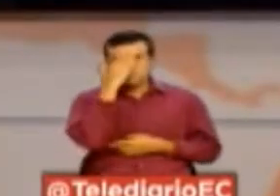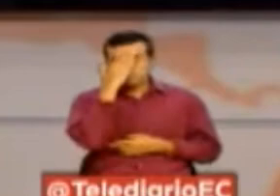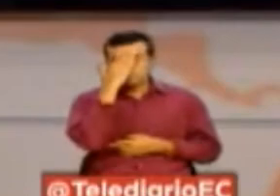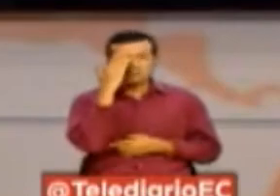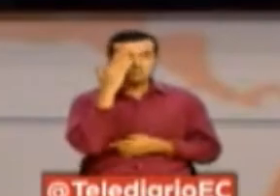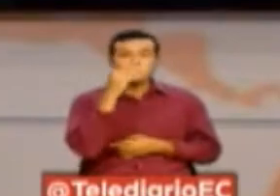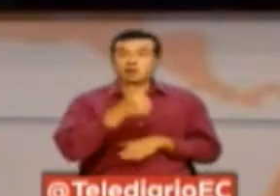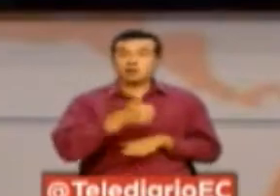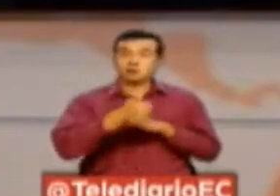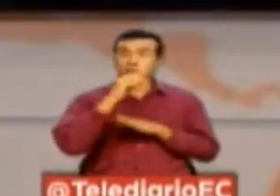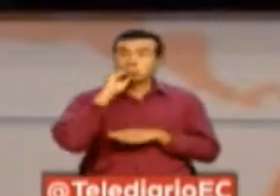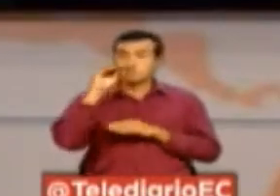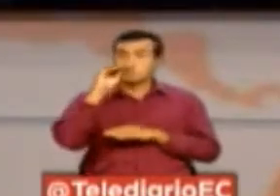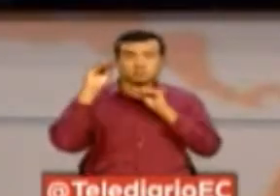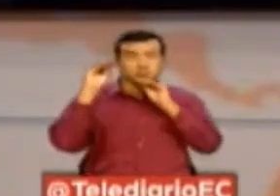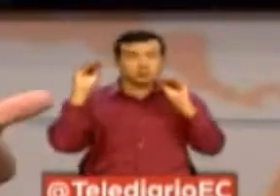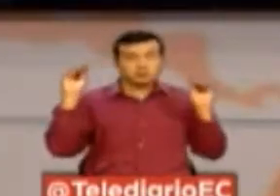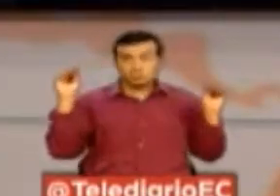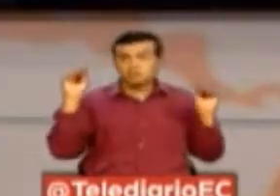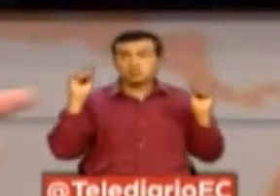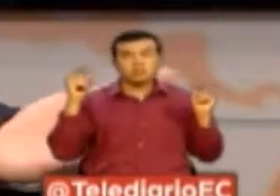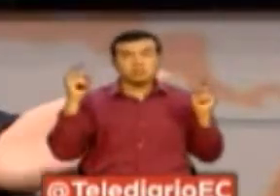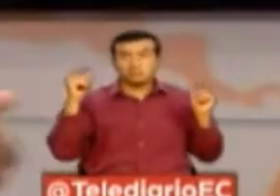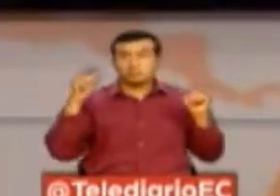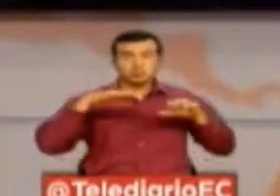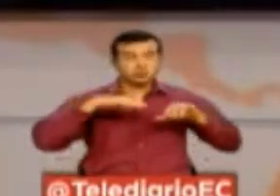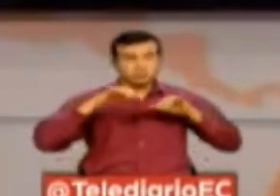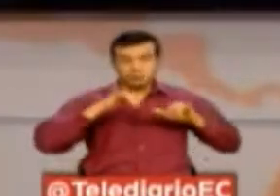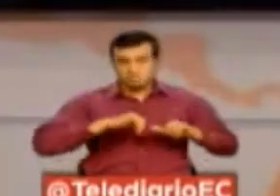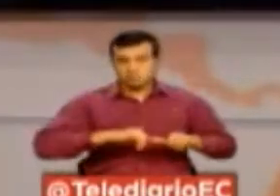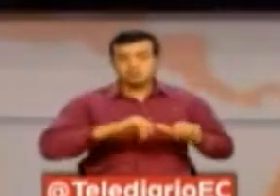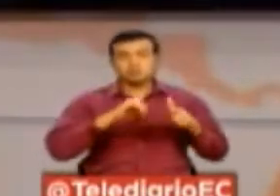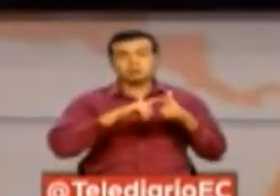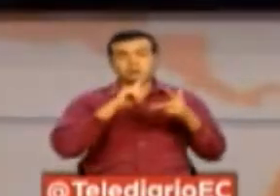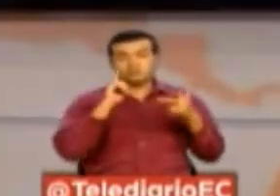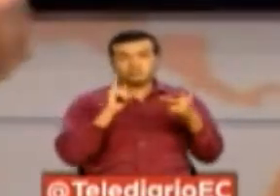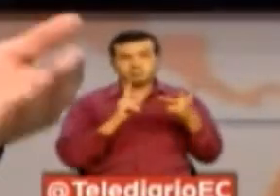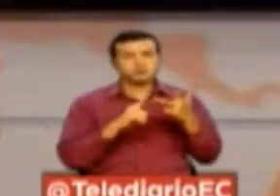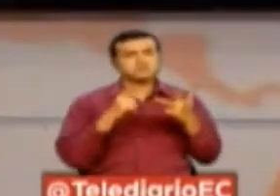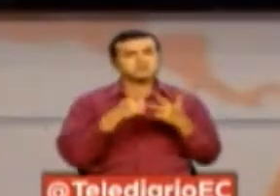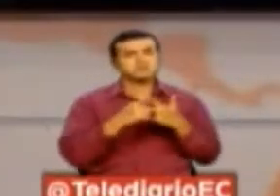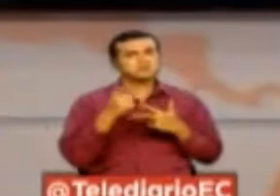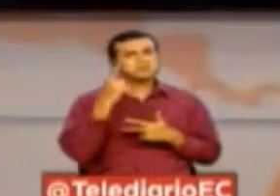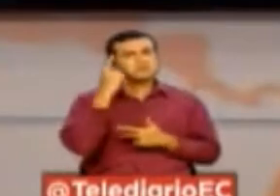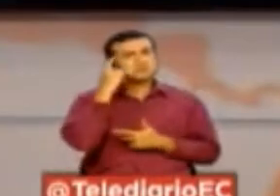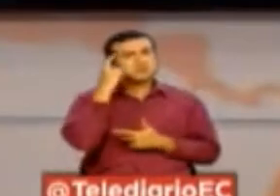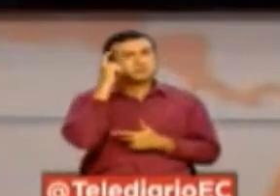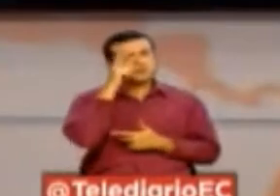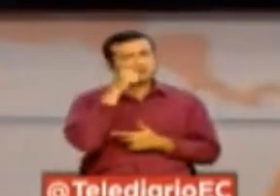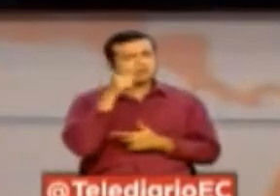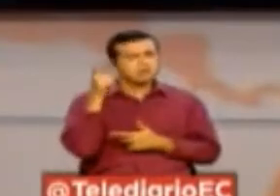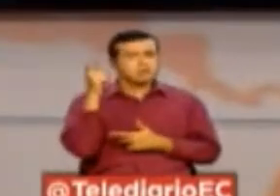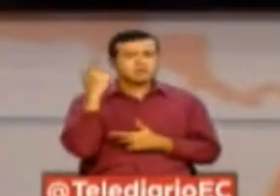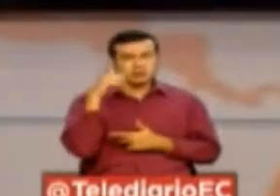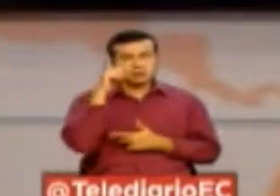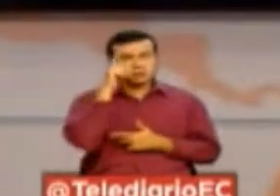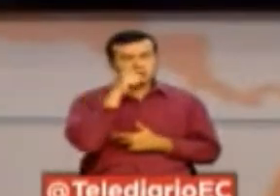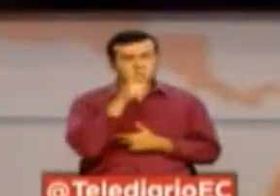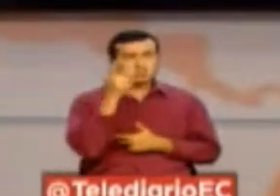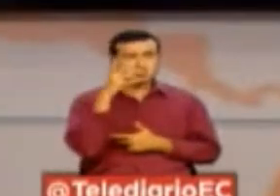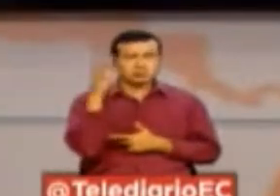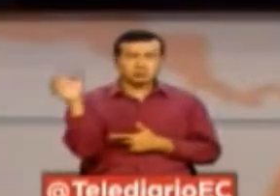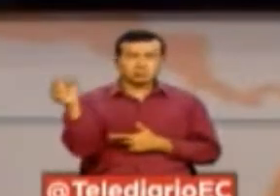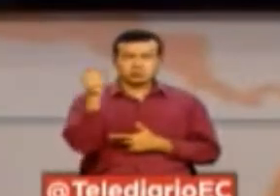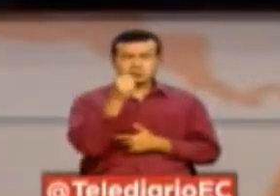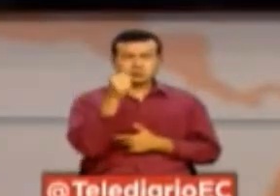informar a las autoridades competentes para que puedan tomarse las acciones pertinentes y creo que en ese sentido la fiscalía general del estado le